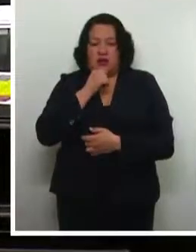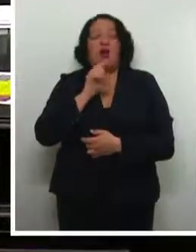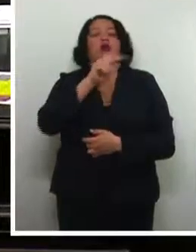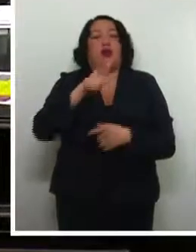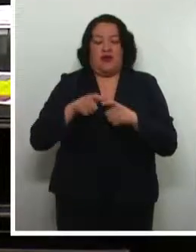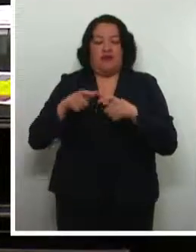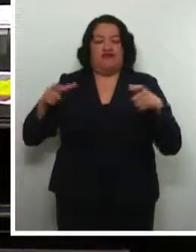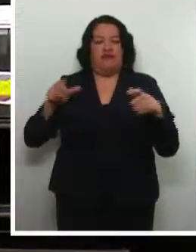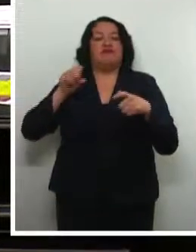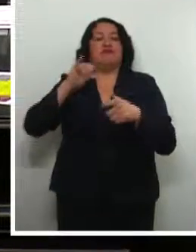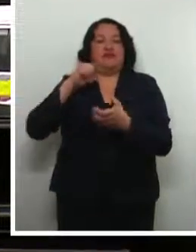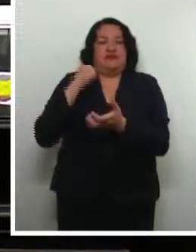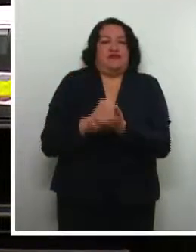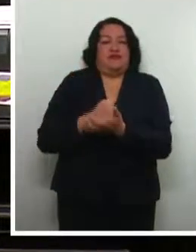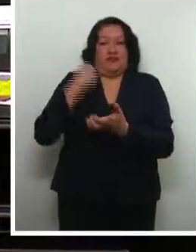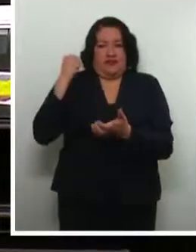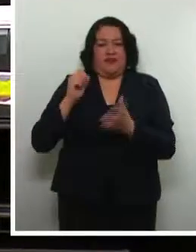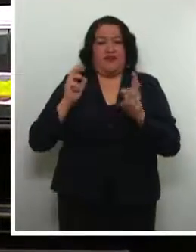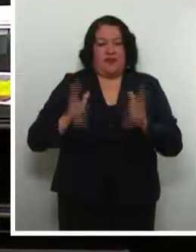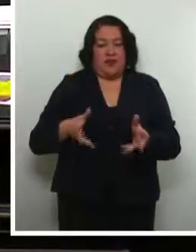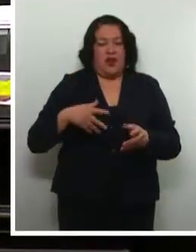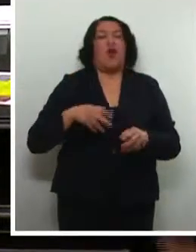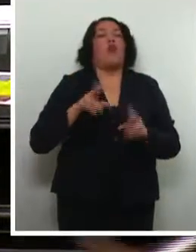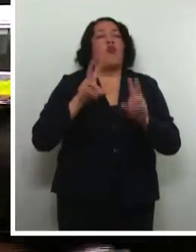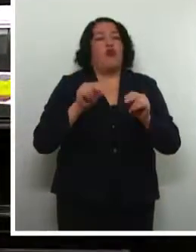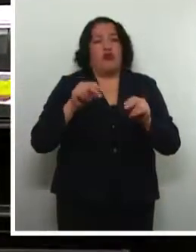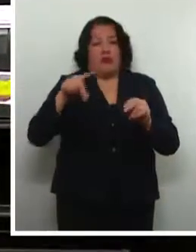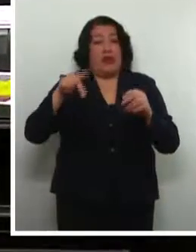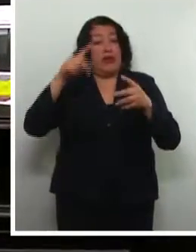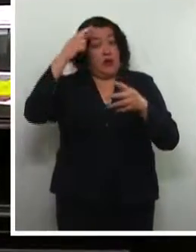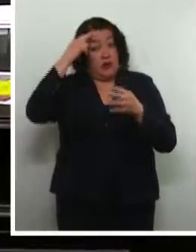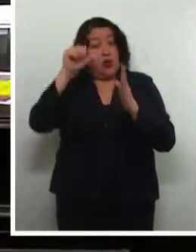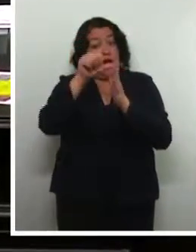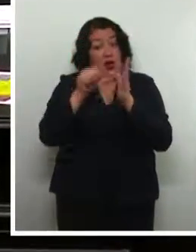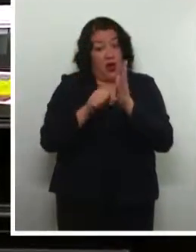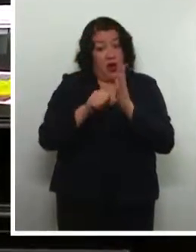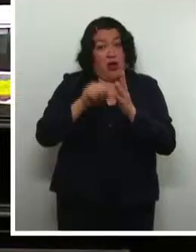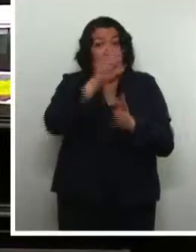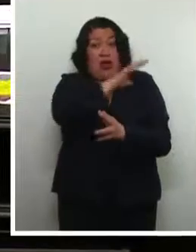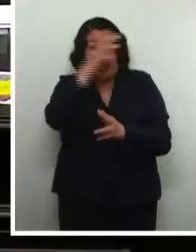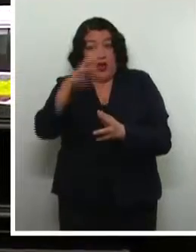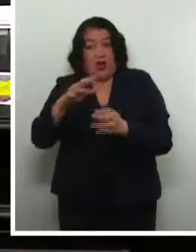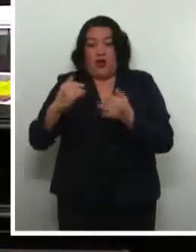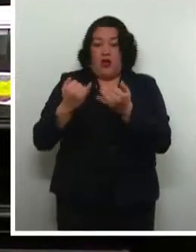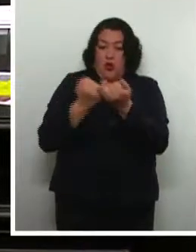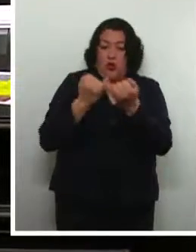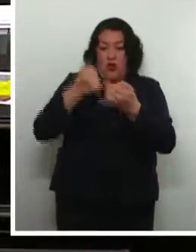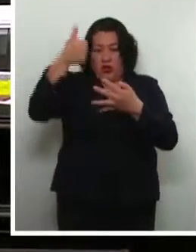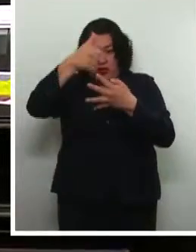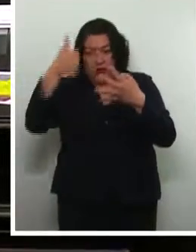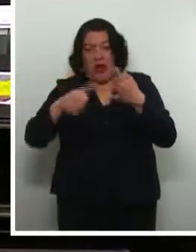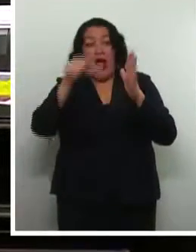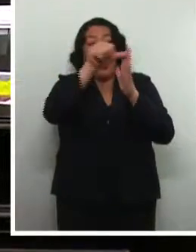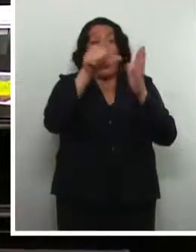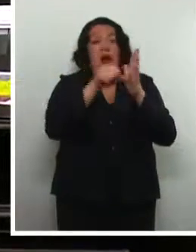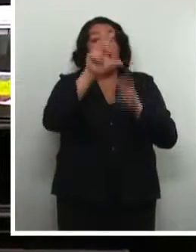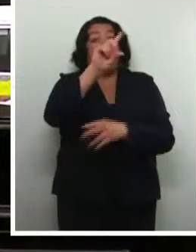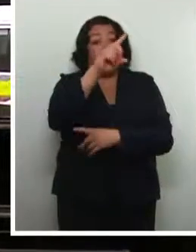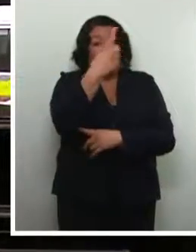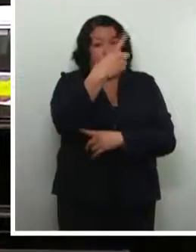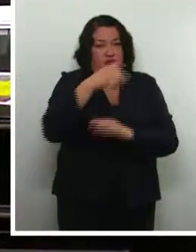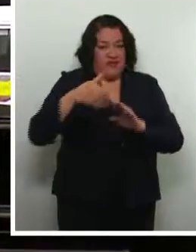mayoría calificada y por lo tanto queda aprobado en lo general y en lo particular el artículo 31 en términos